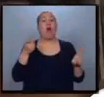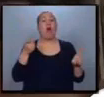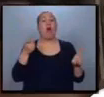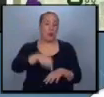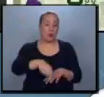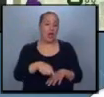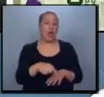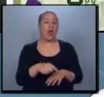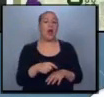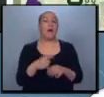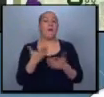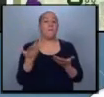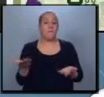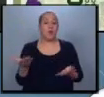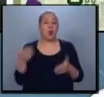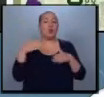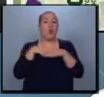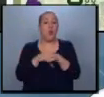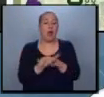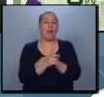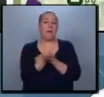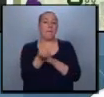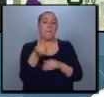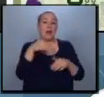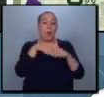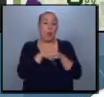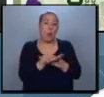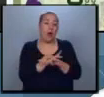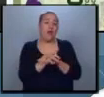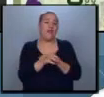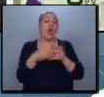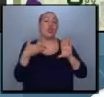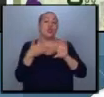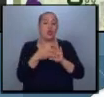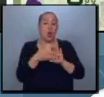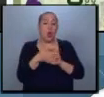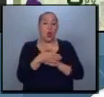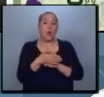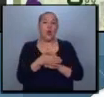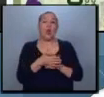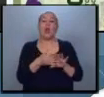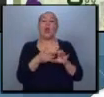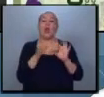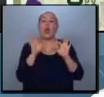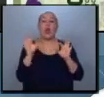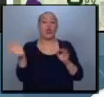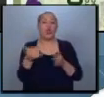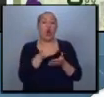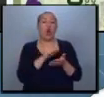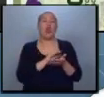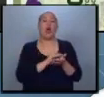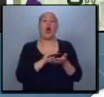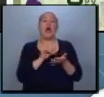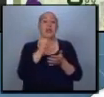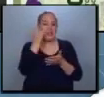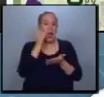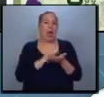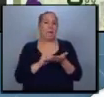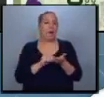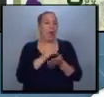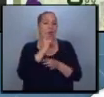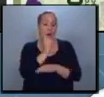Así que por eso es que han guardado este dinero... Dentro de este sobre están todos, por supuesto, los empleados alertados y